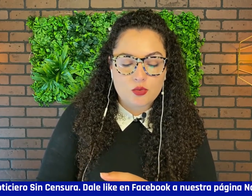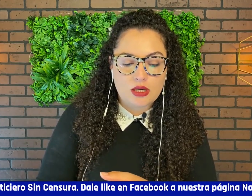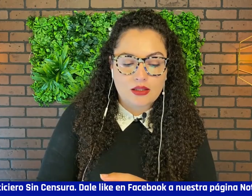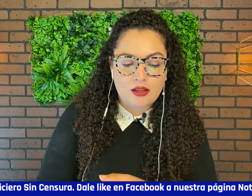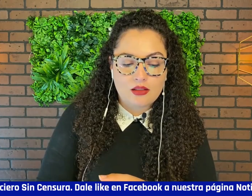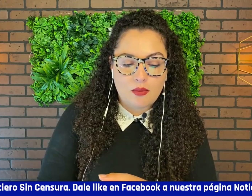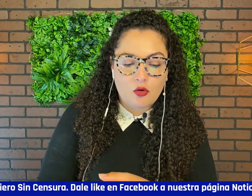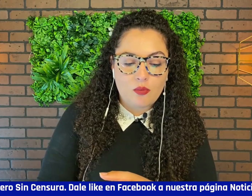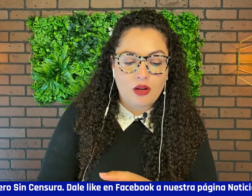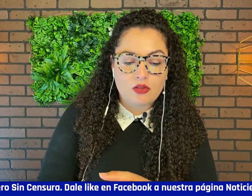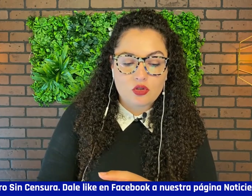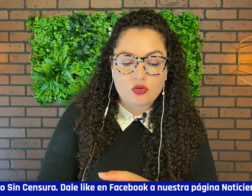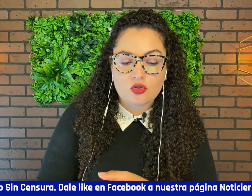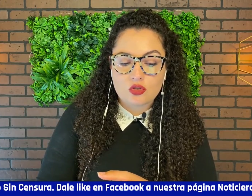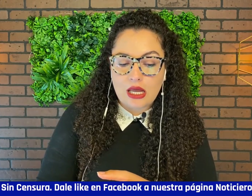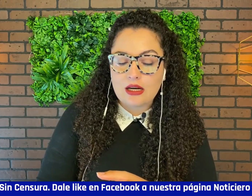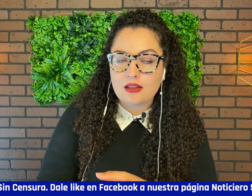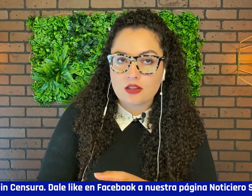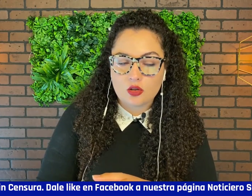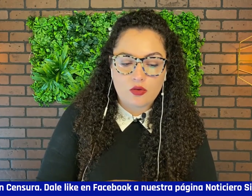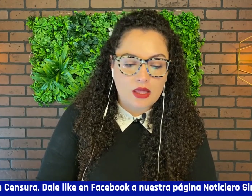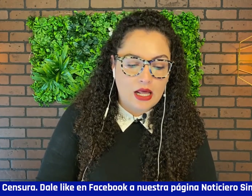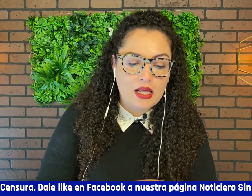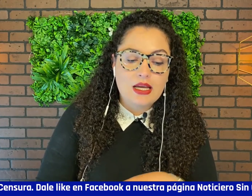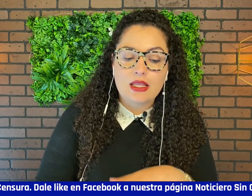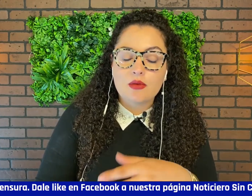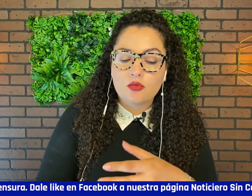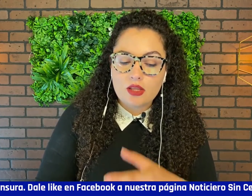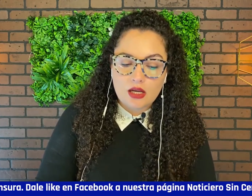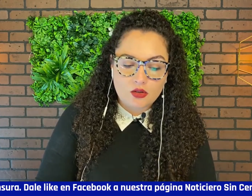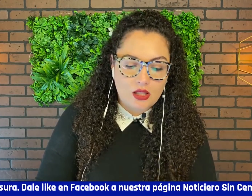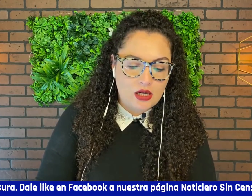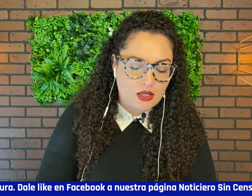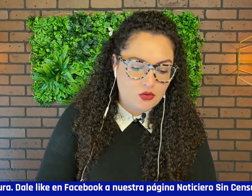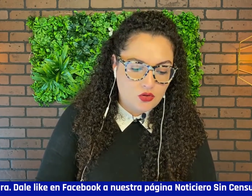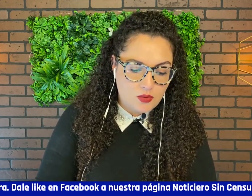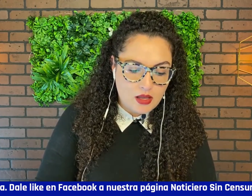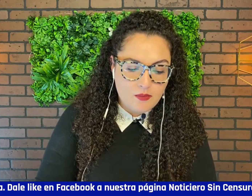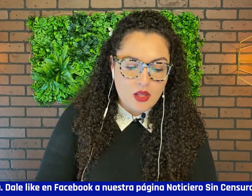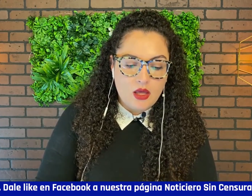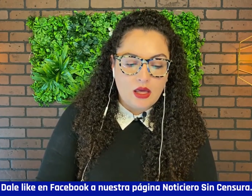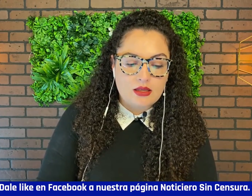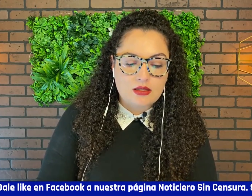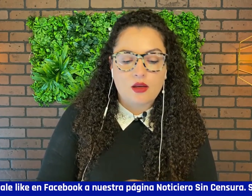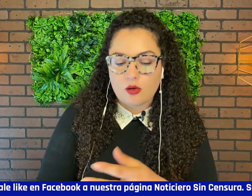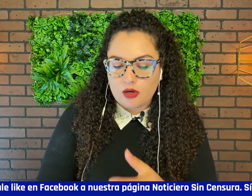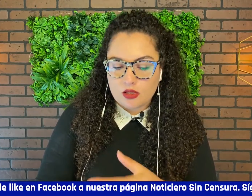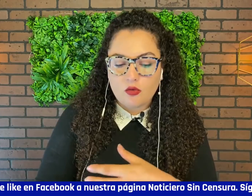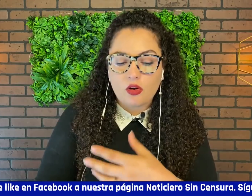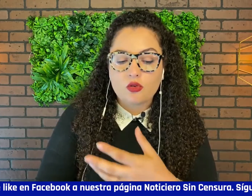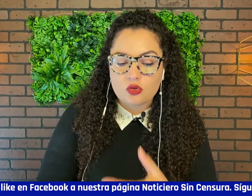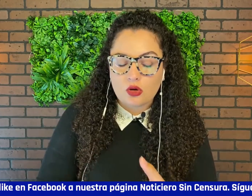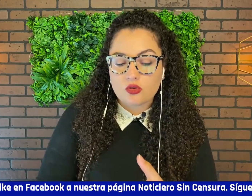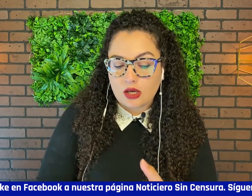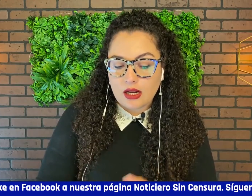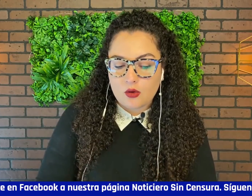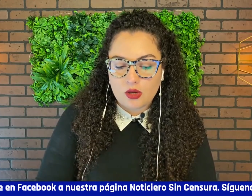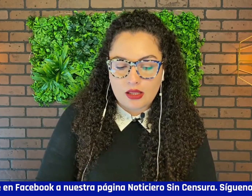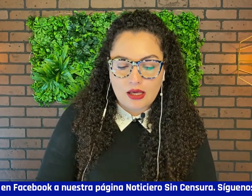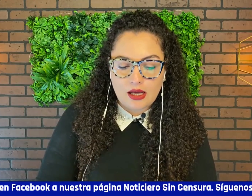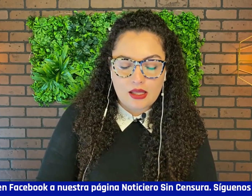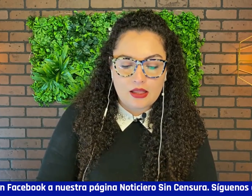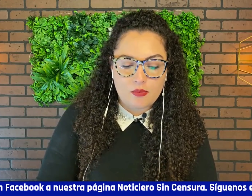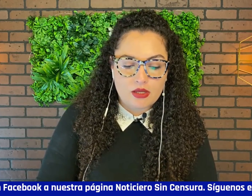asesores en la Subsecretaría del Trabajo y Previsión Social en el Distrito Federal, también fue directora del Registro Civil, como les digo, fue con su